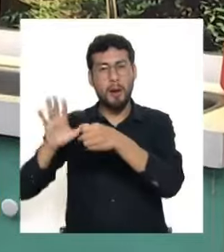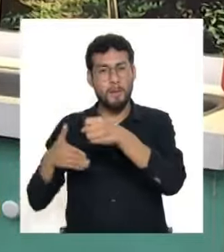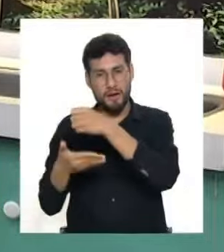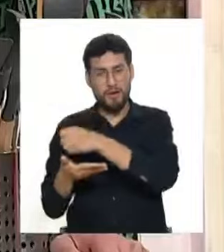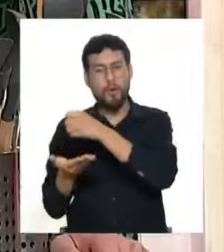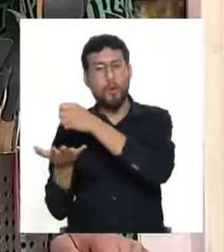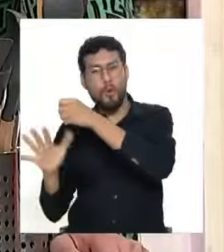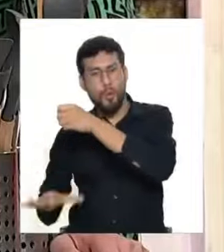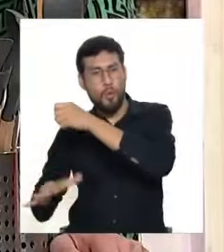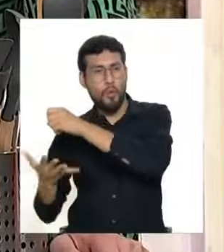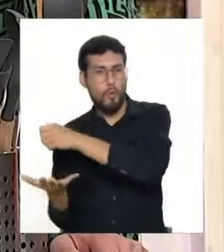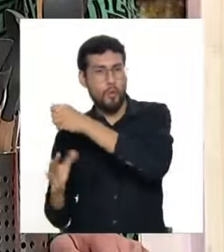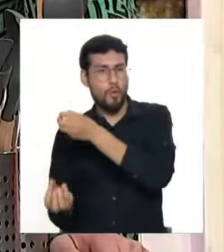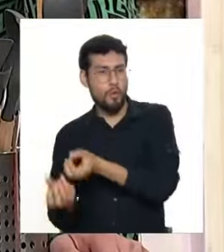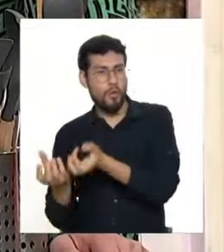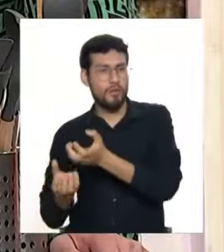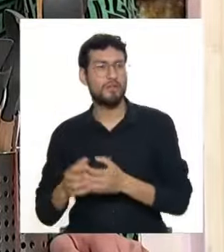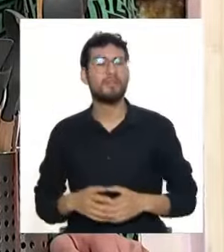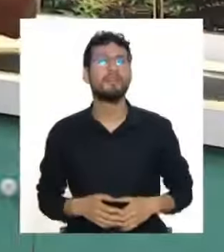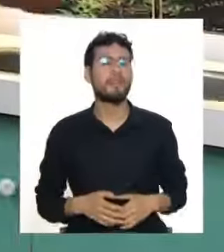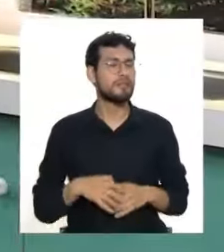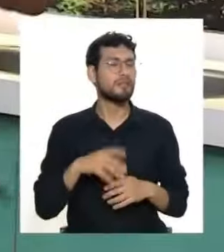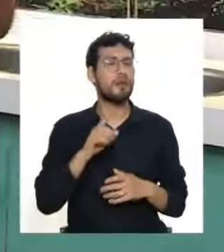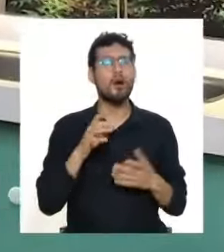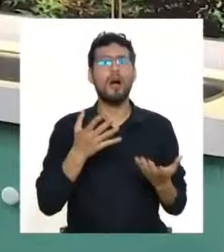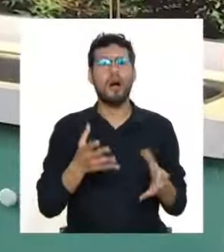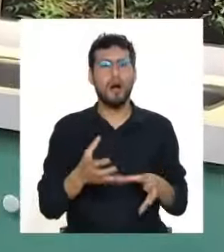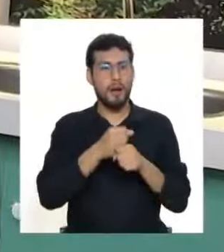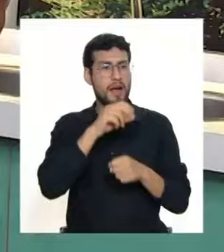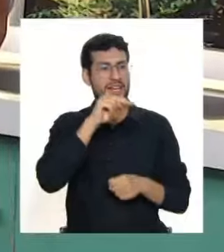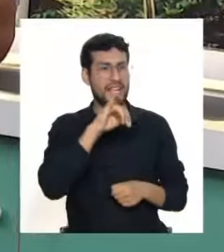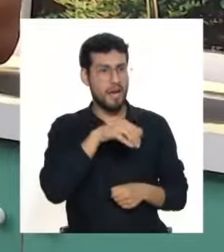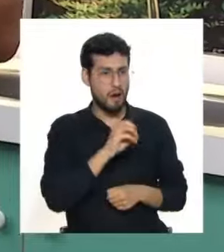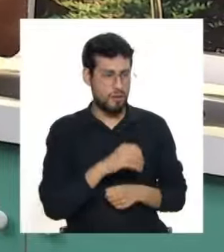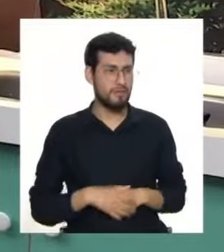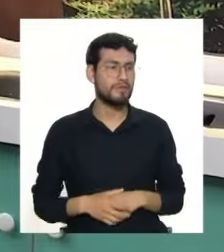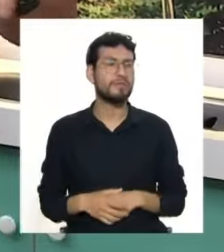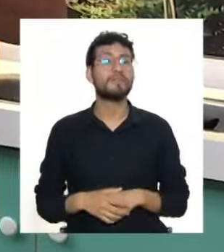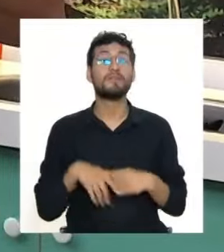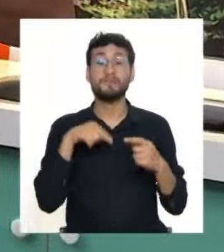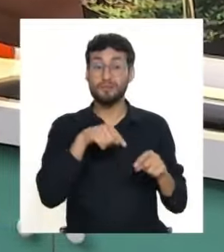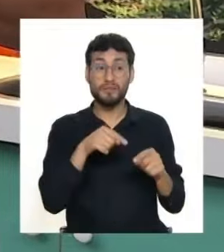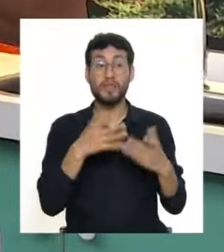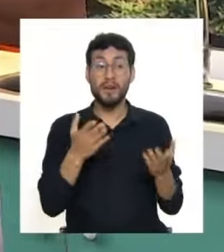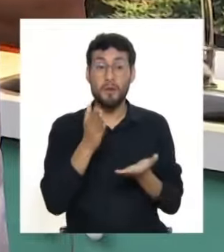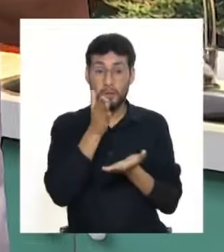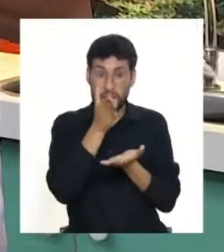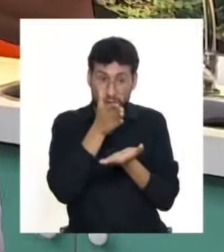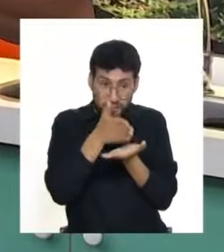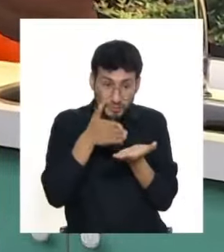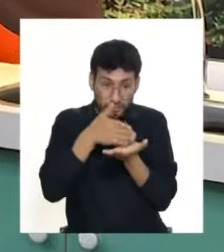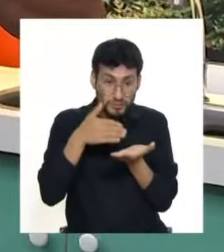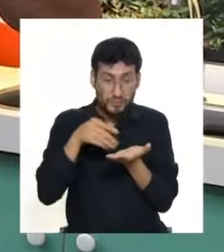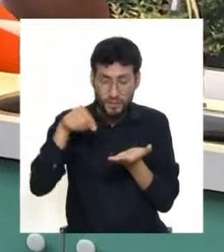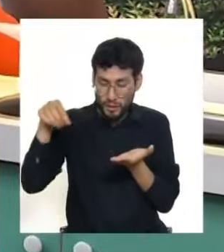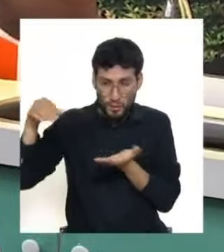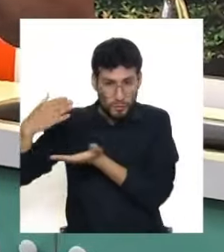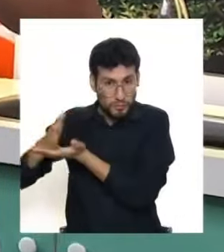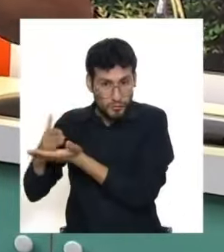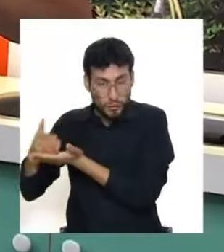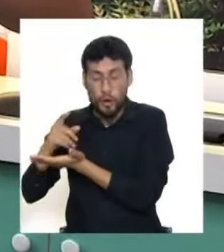a la parrilla. La hoja de eso, ¿no? Sí, no, en hoja de bijao. Bijao. A eso se hace un pequeño aderecito